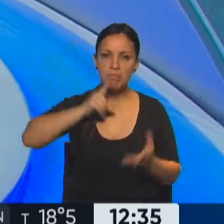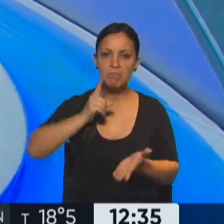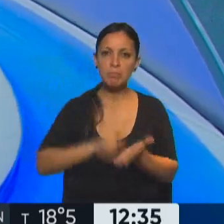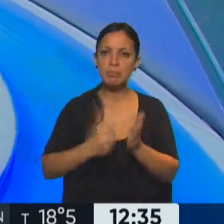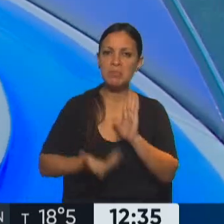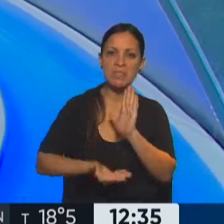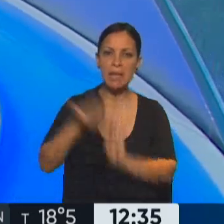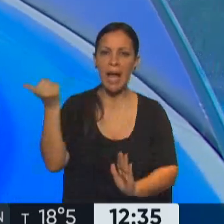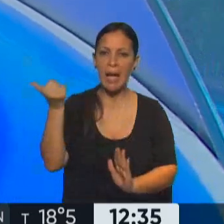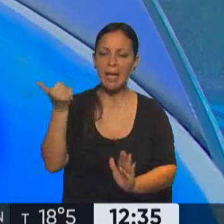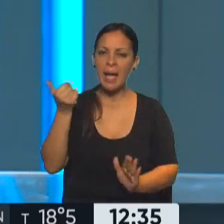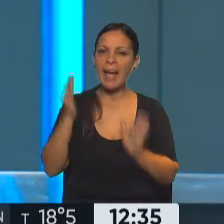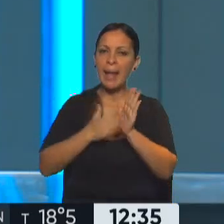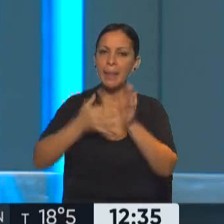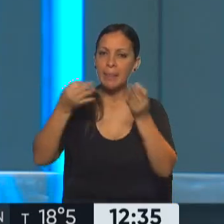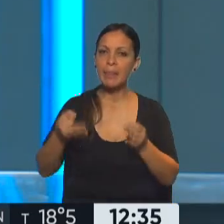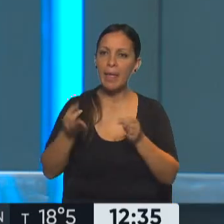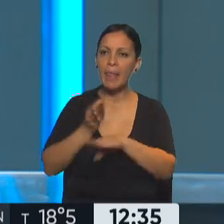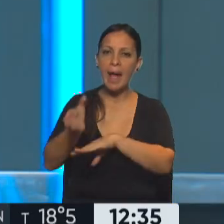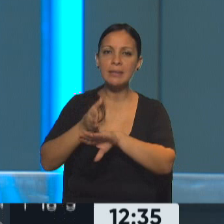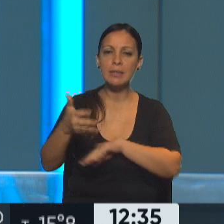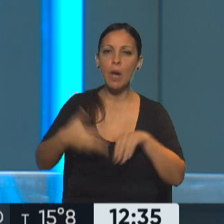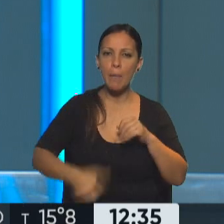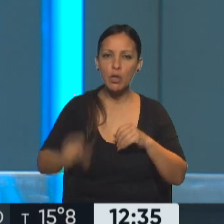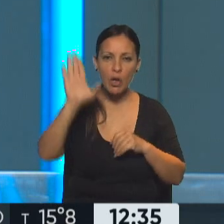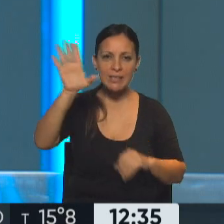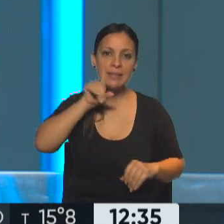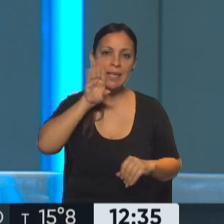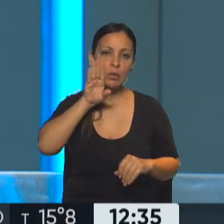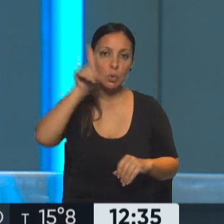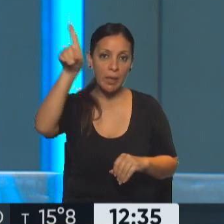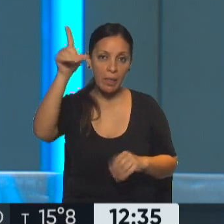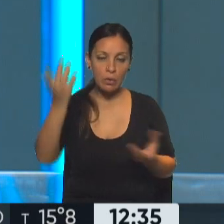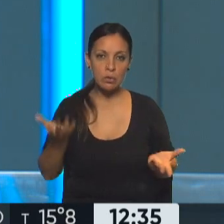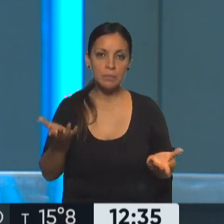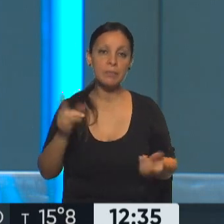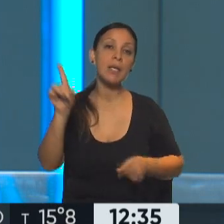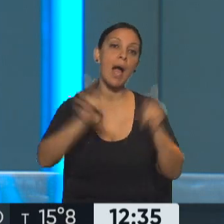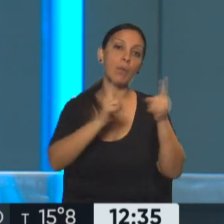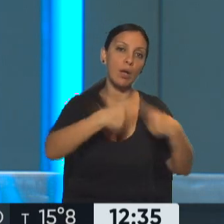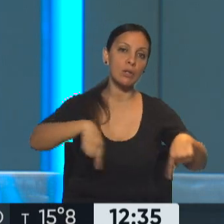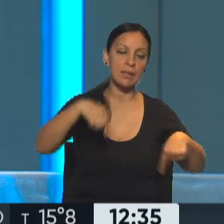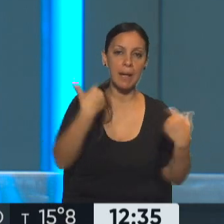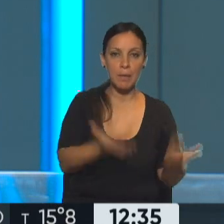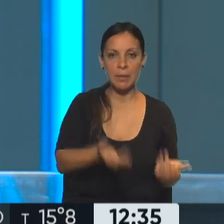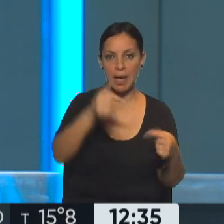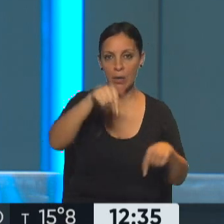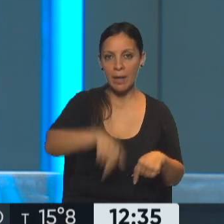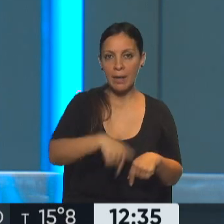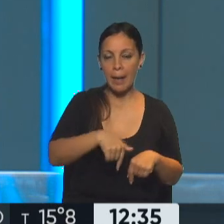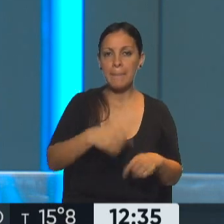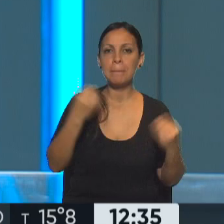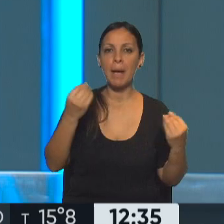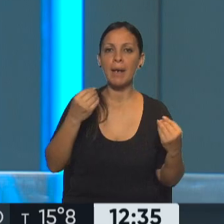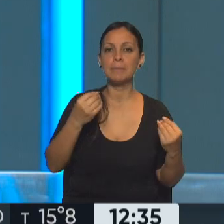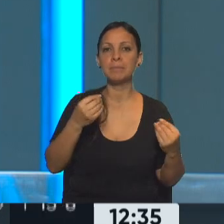garantía del acceso al aborto en Estados Unidos, y algunas voces que aparecieron también también en la Argentina, claro, aprovechando la circunstancia, para ir